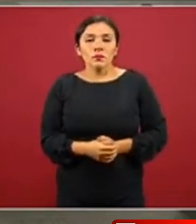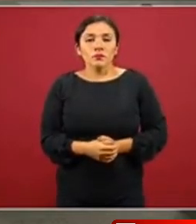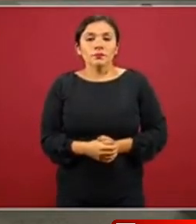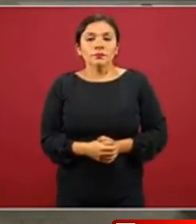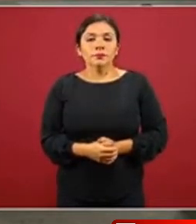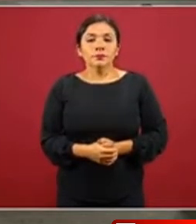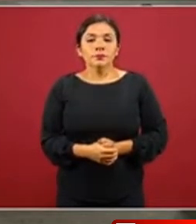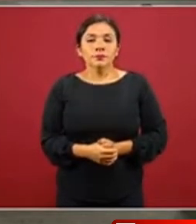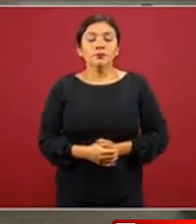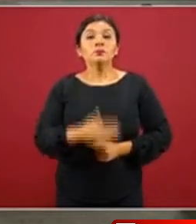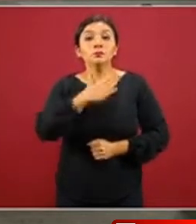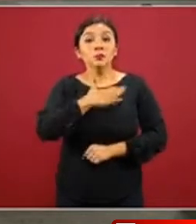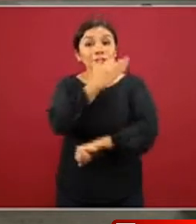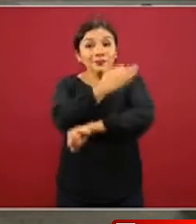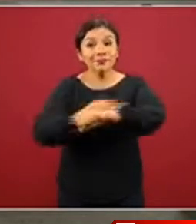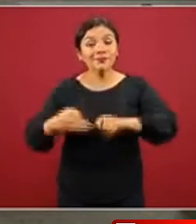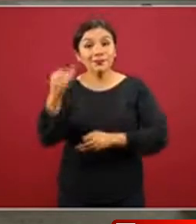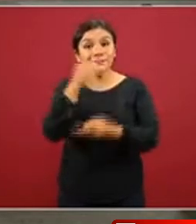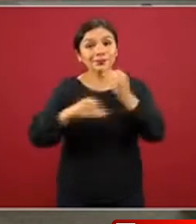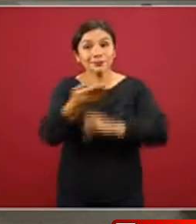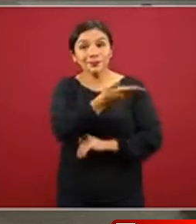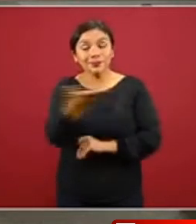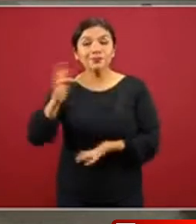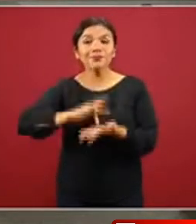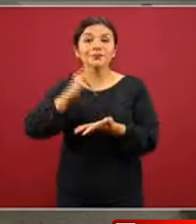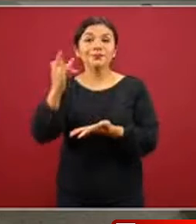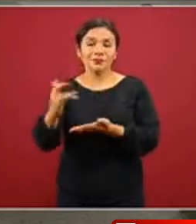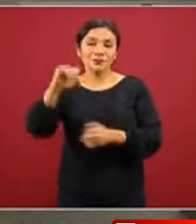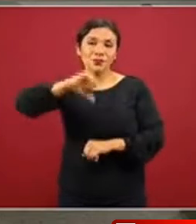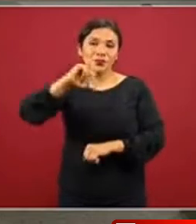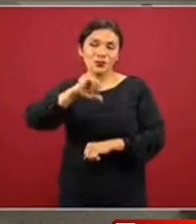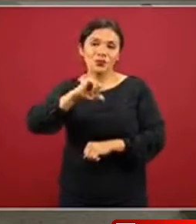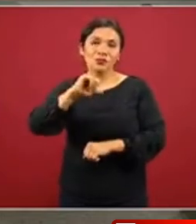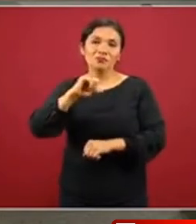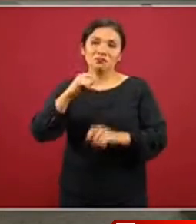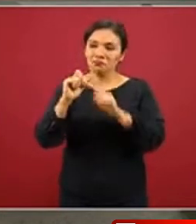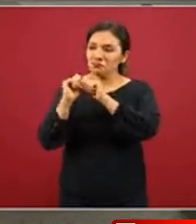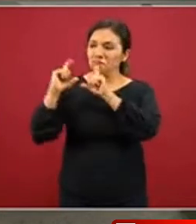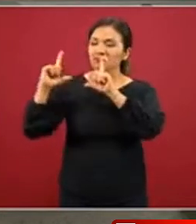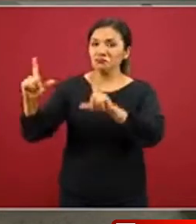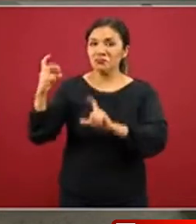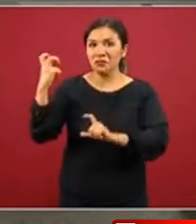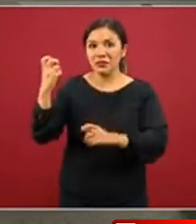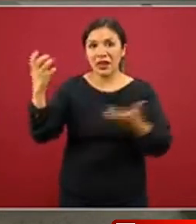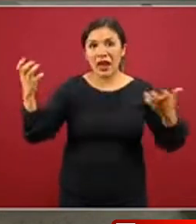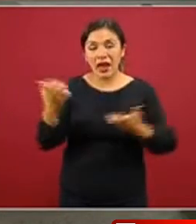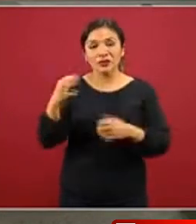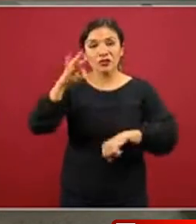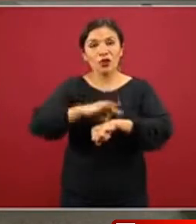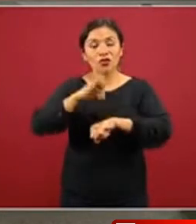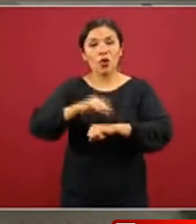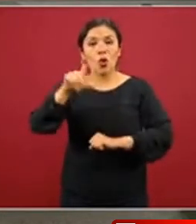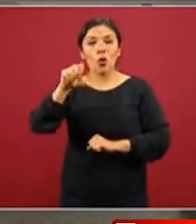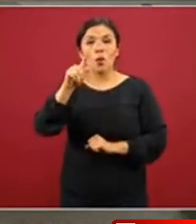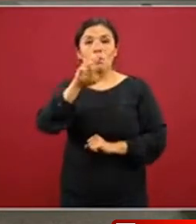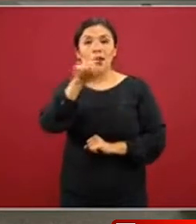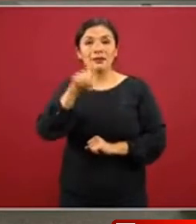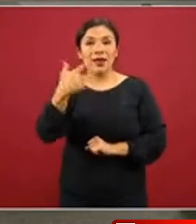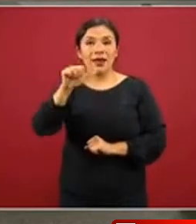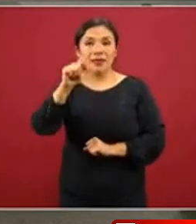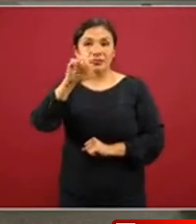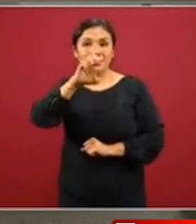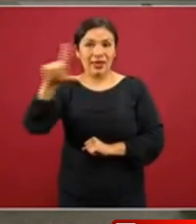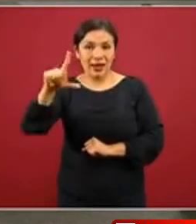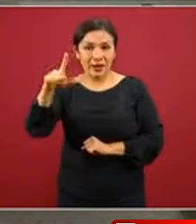Muy buenas tardes a todos. Gracias por la generosa presentación que hizo el doctor López-Gatell de